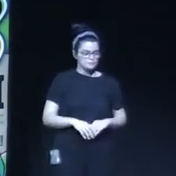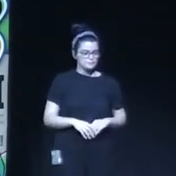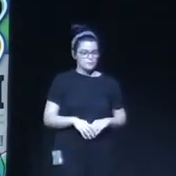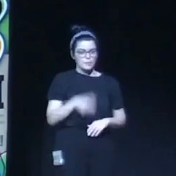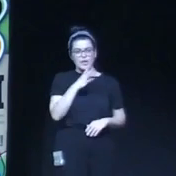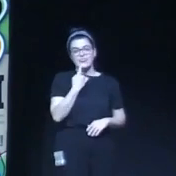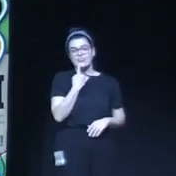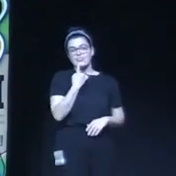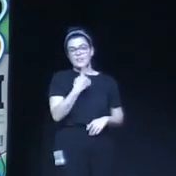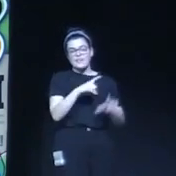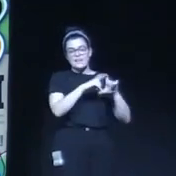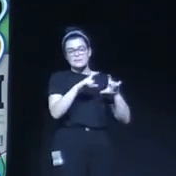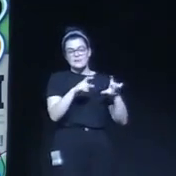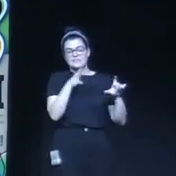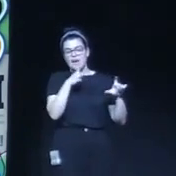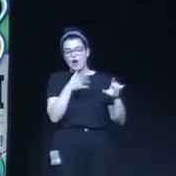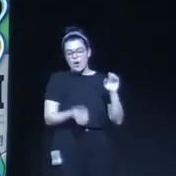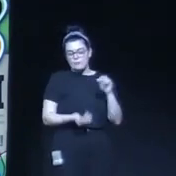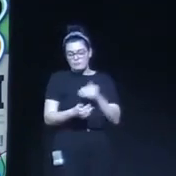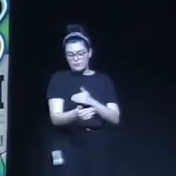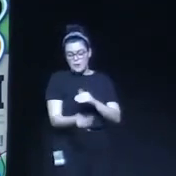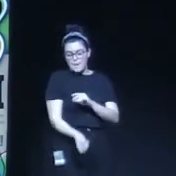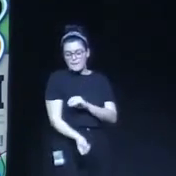a sacar